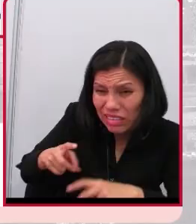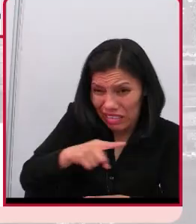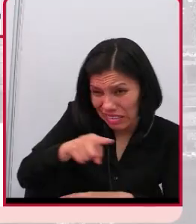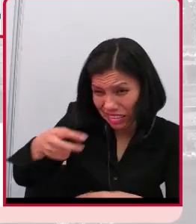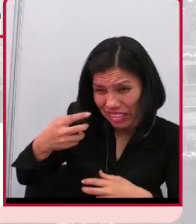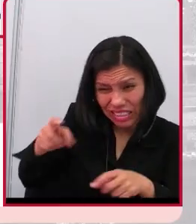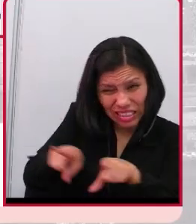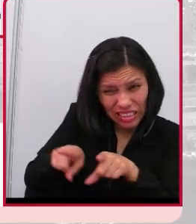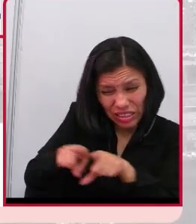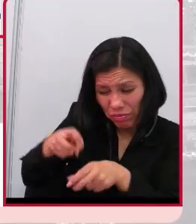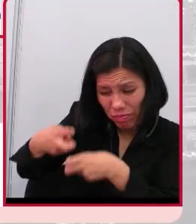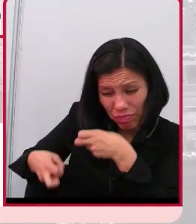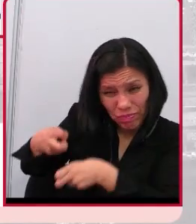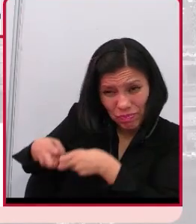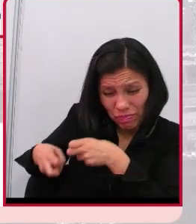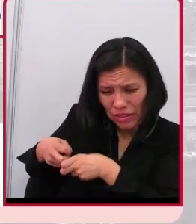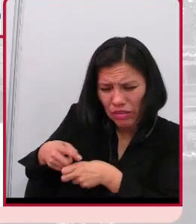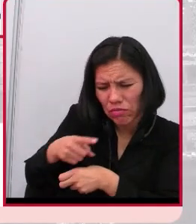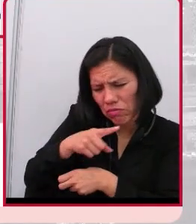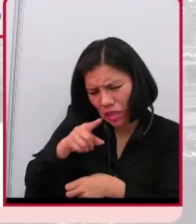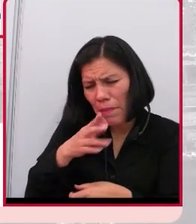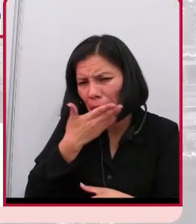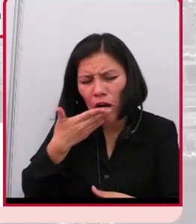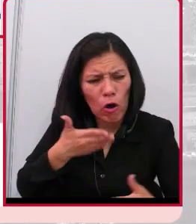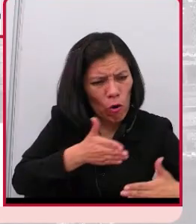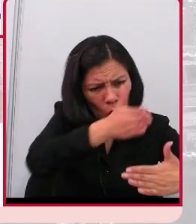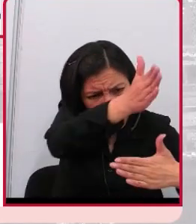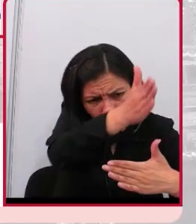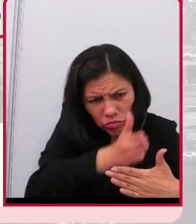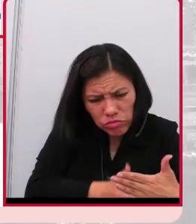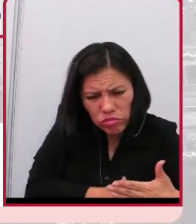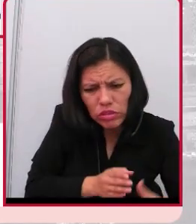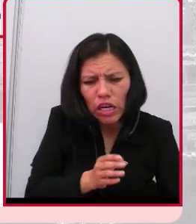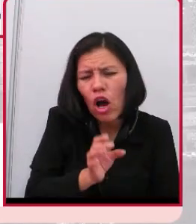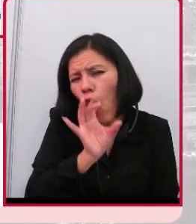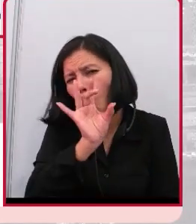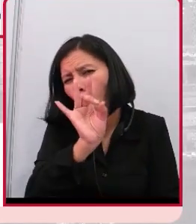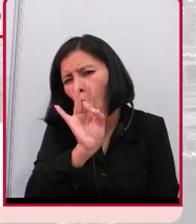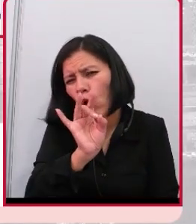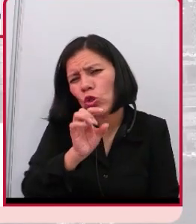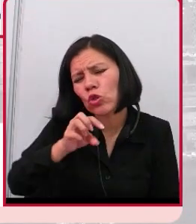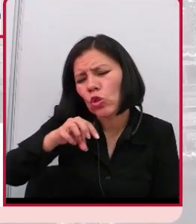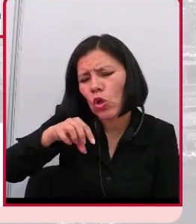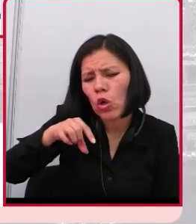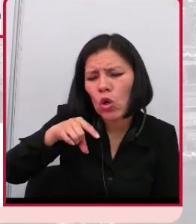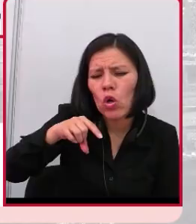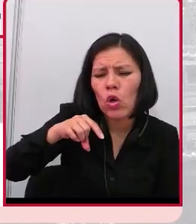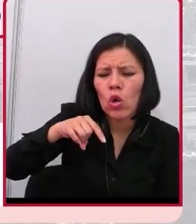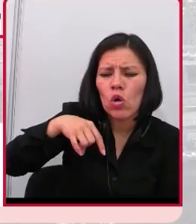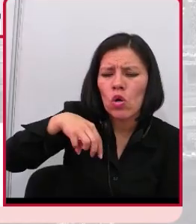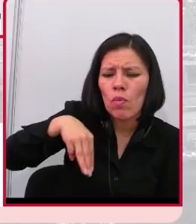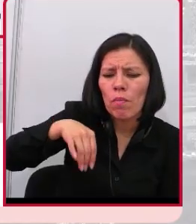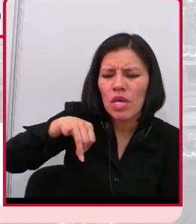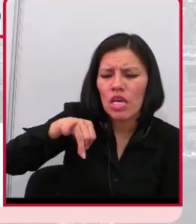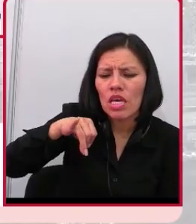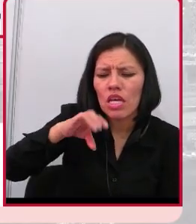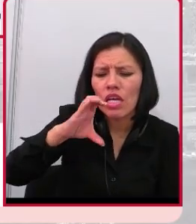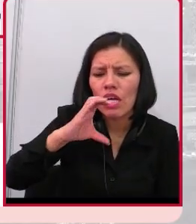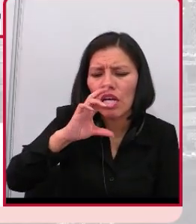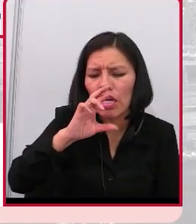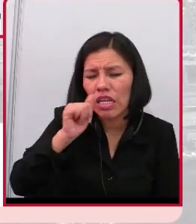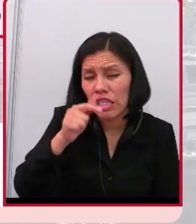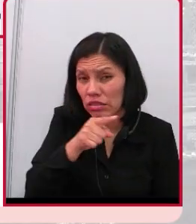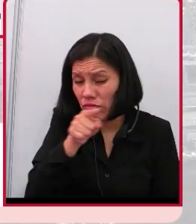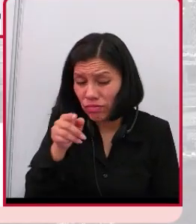trabajar a un corte de 38 micras, que se puede dar en la microscopía, que lo pueden hacer por análisis valorados, a ver si tienen esta